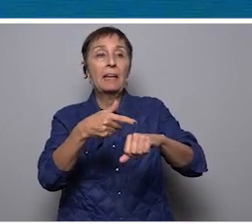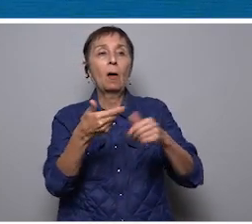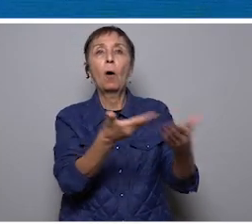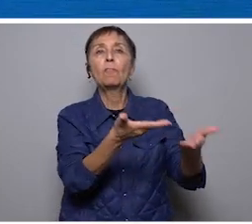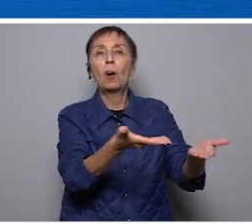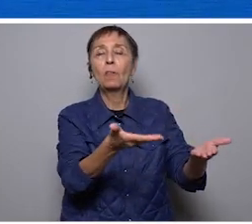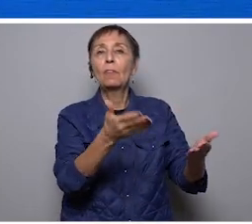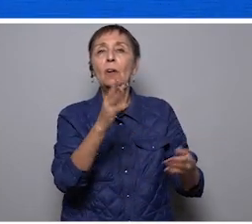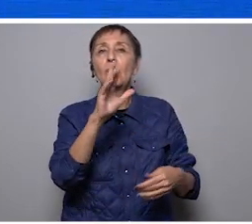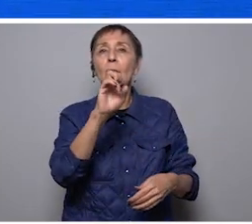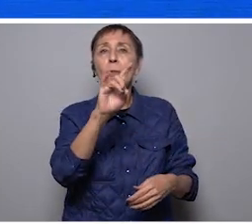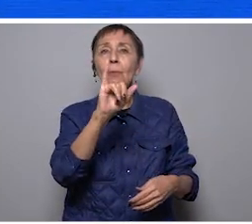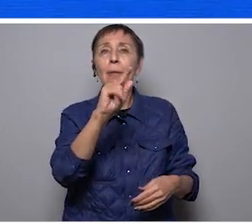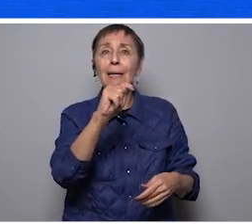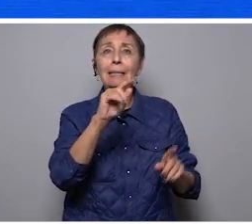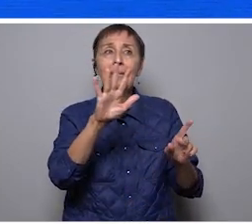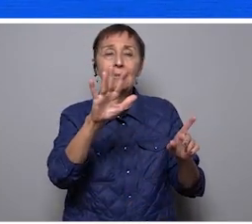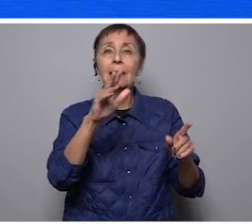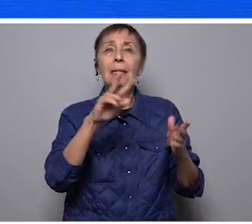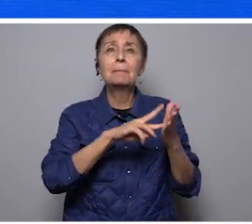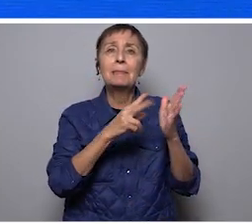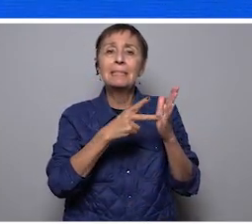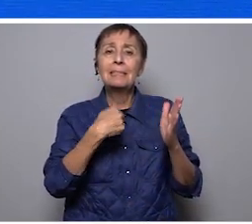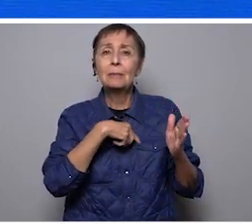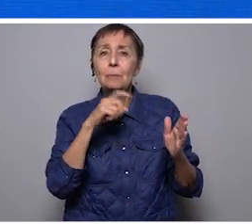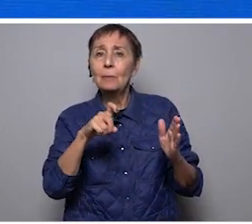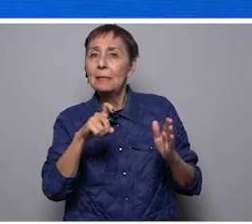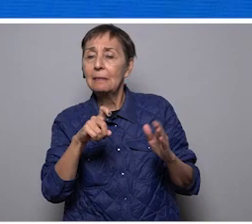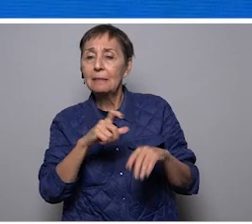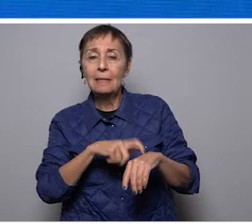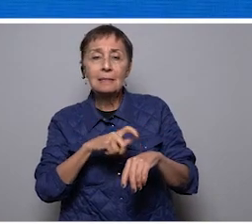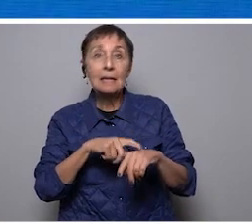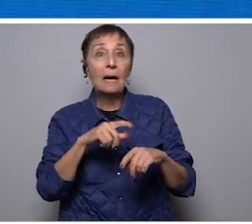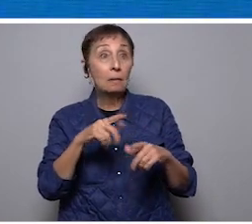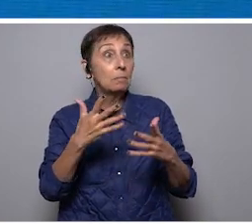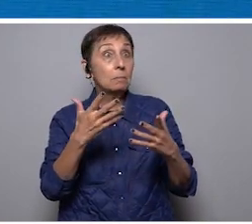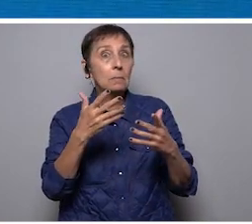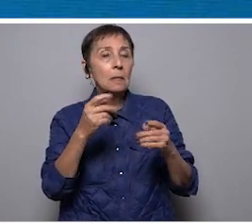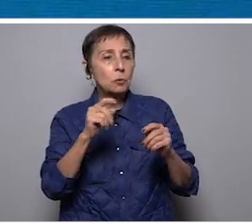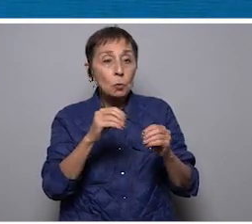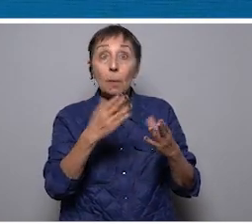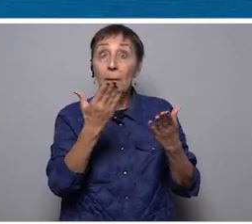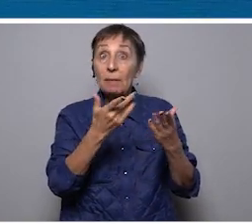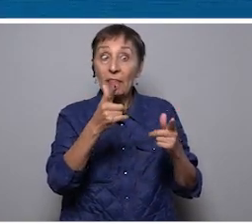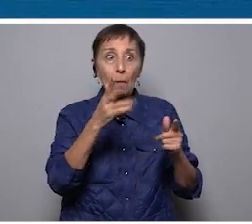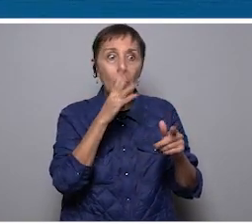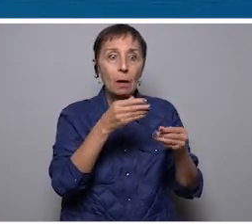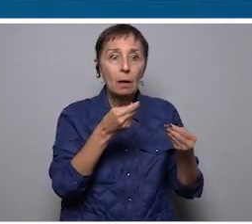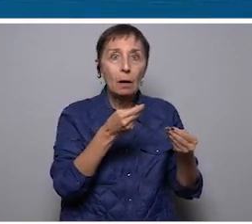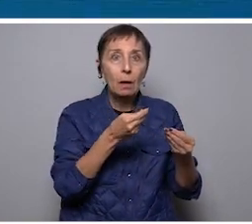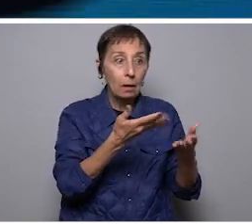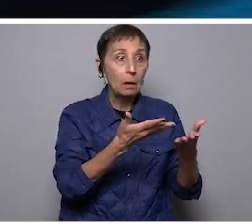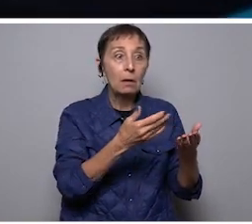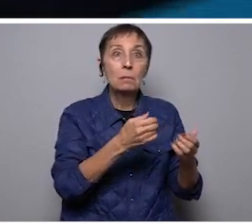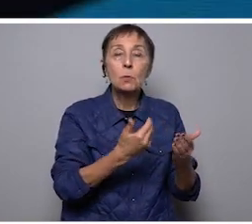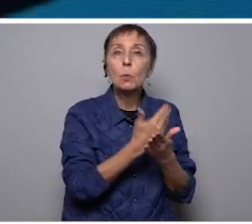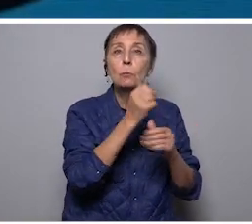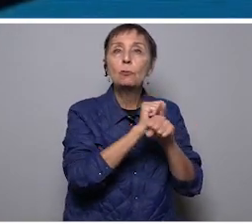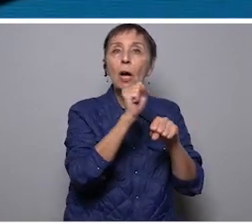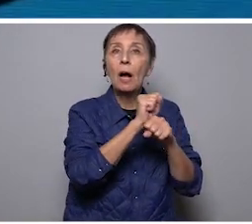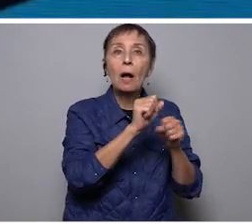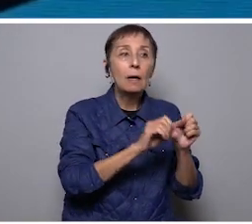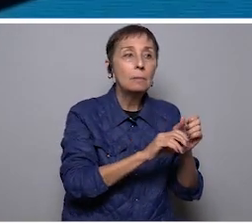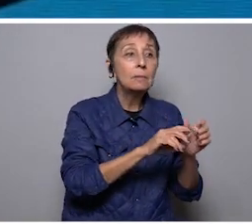que es lo que nosotros necesitamos no es que porque ahora porque antes lo hacíamos con señales de humo y ahora lo hacemos